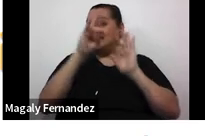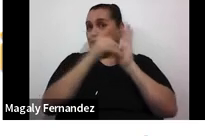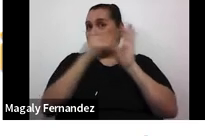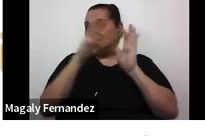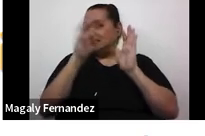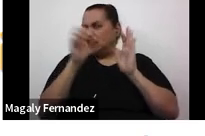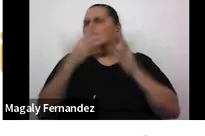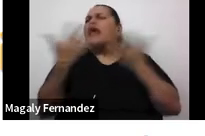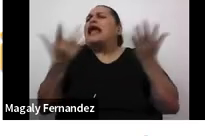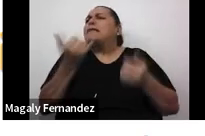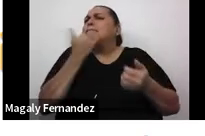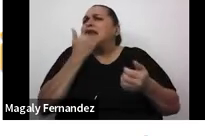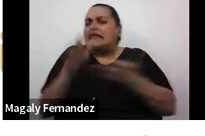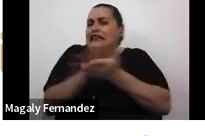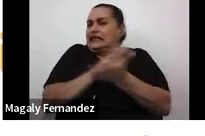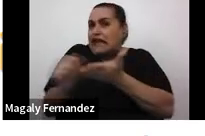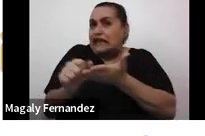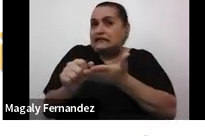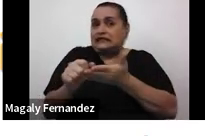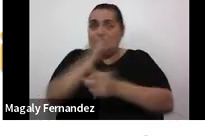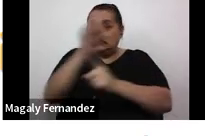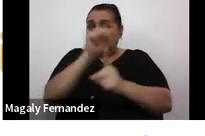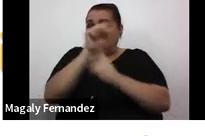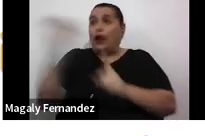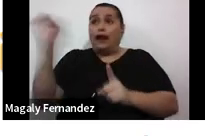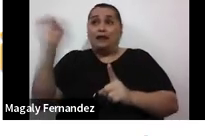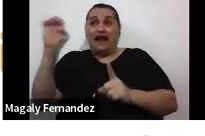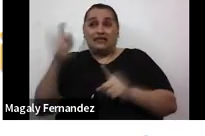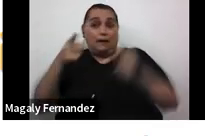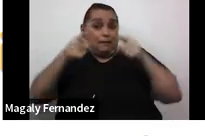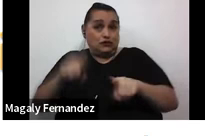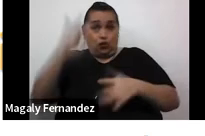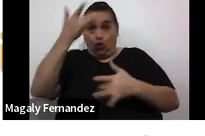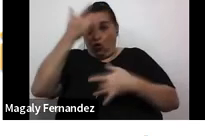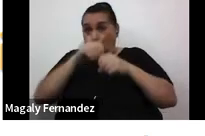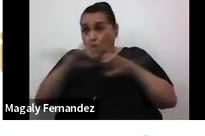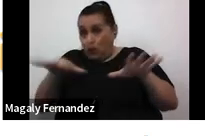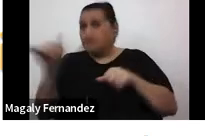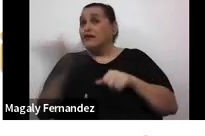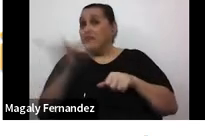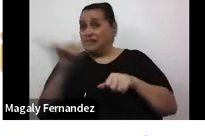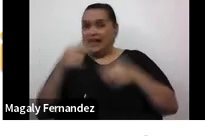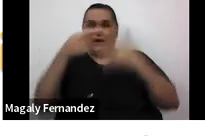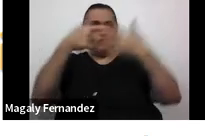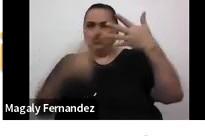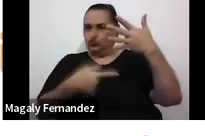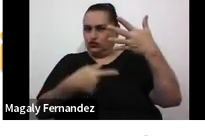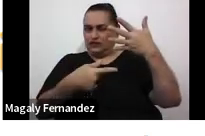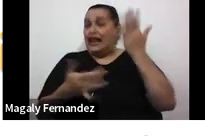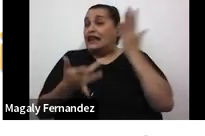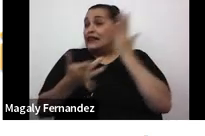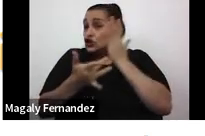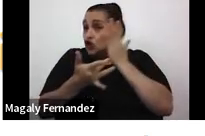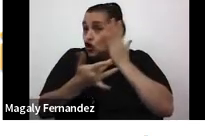desastres y en situaciones de emergencia como nos ocurrió con el covid y demás la tecnología